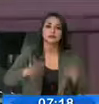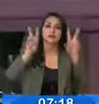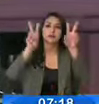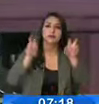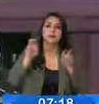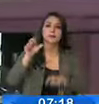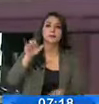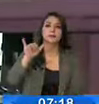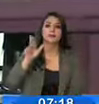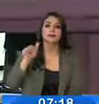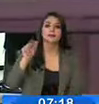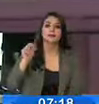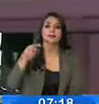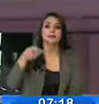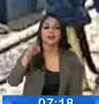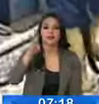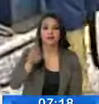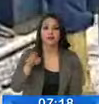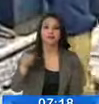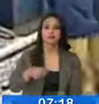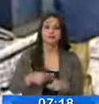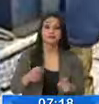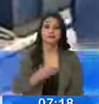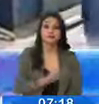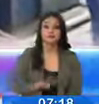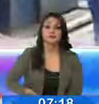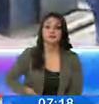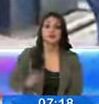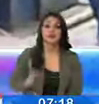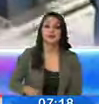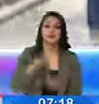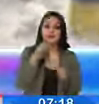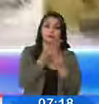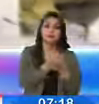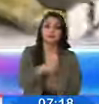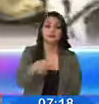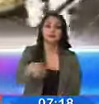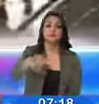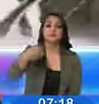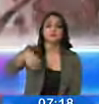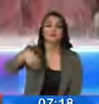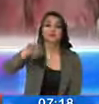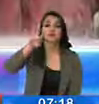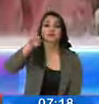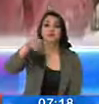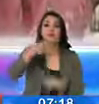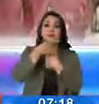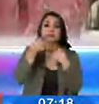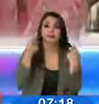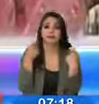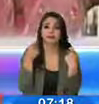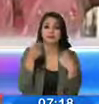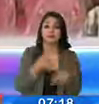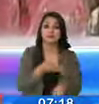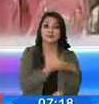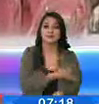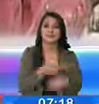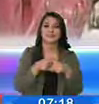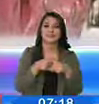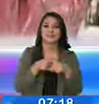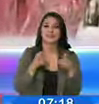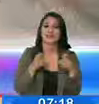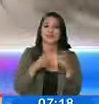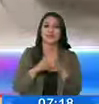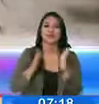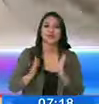Zinghe. El exmandatario deberá rendir su versión este próximo miércoles 14 de marzo. Esto se da después de que el ex del